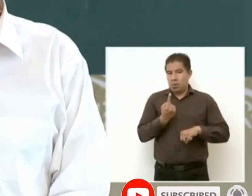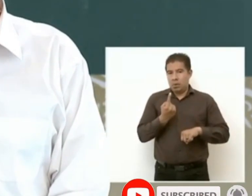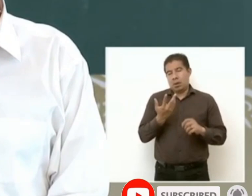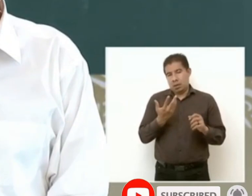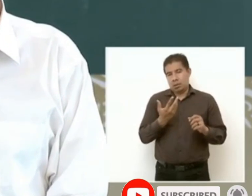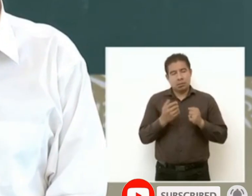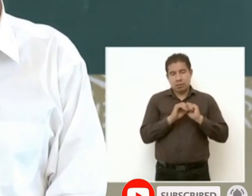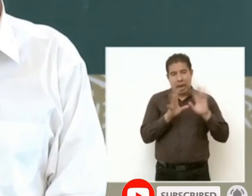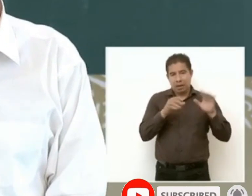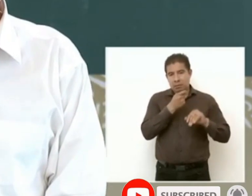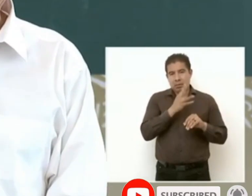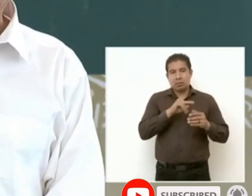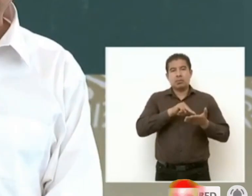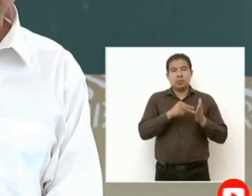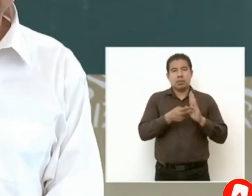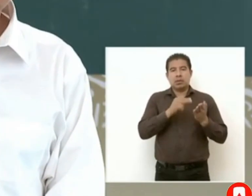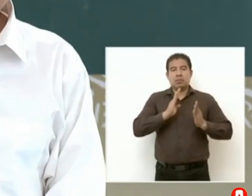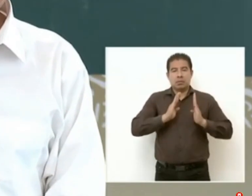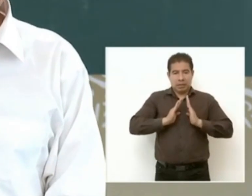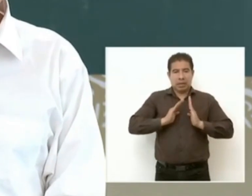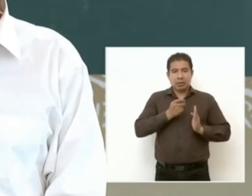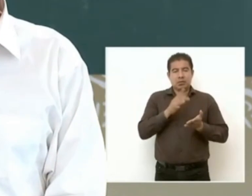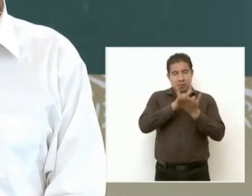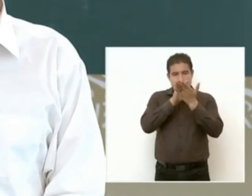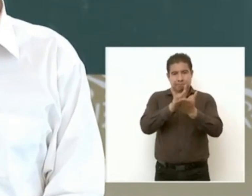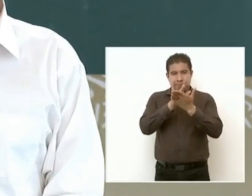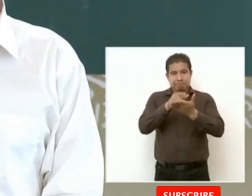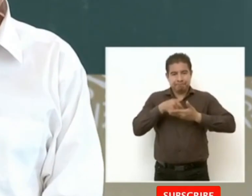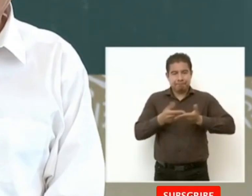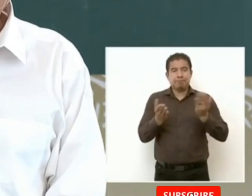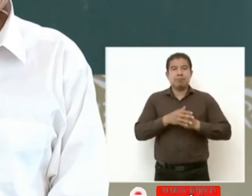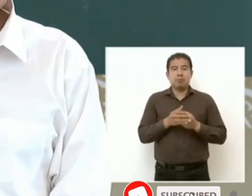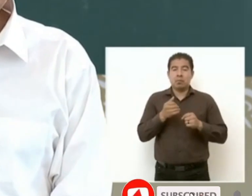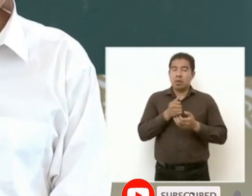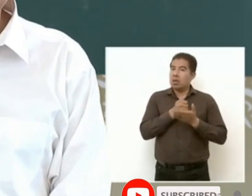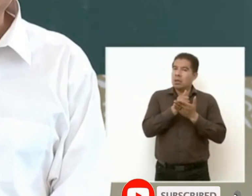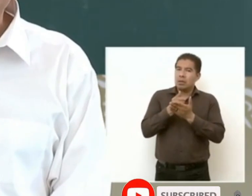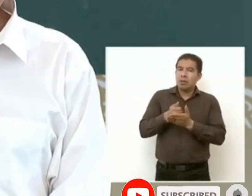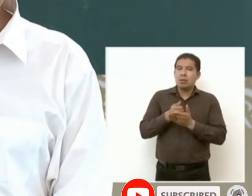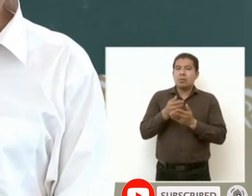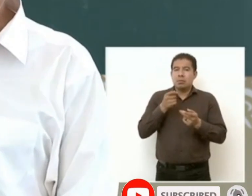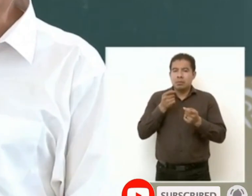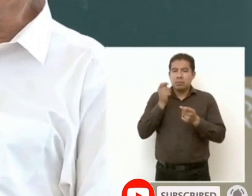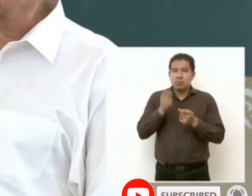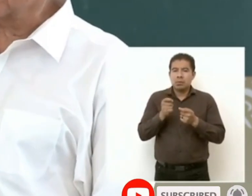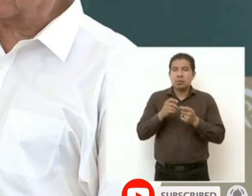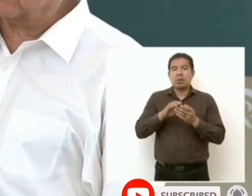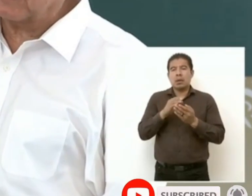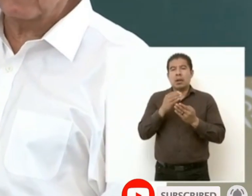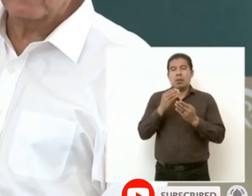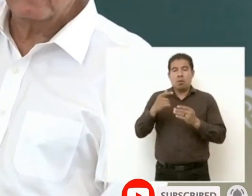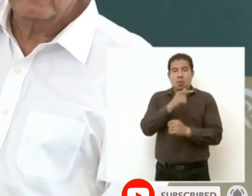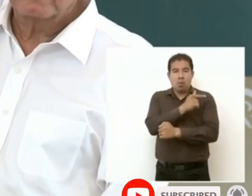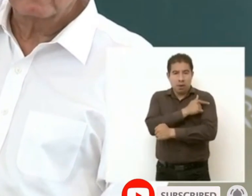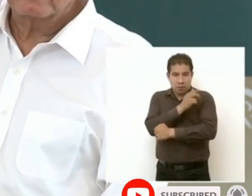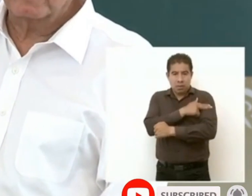están apoyando los ingenieros militares. Ahora nos están ayudando haciendo cuarteles para la Guardia